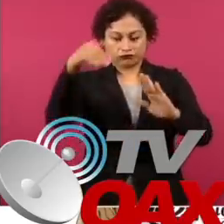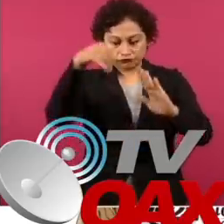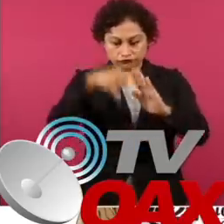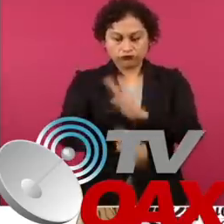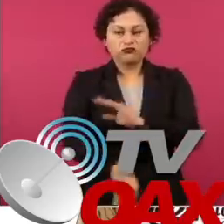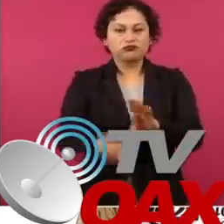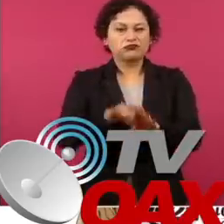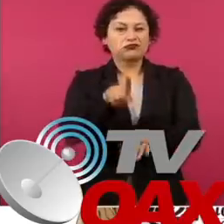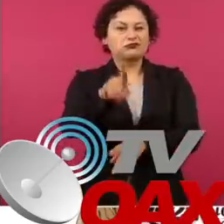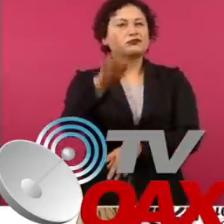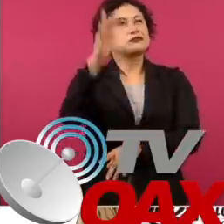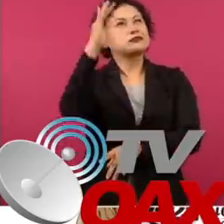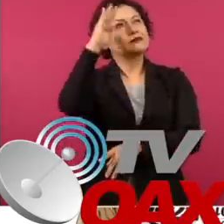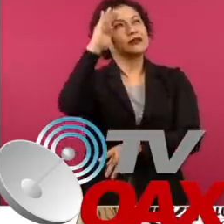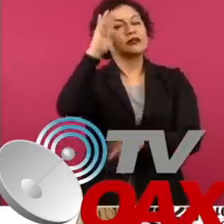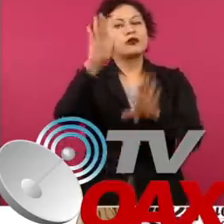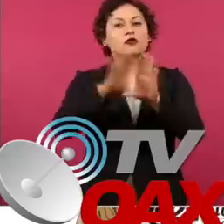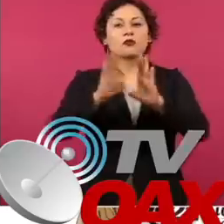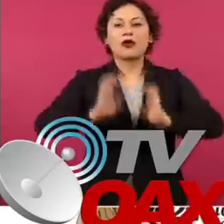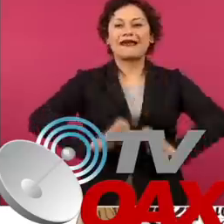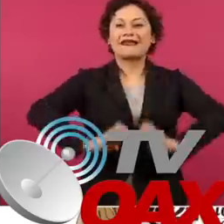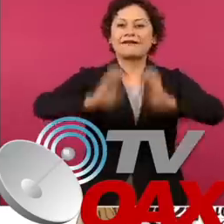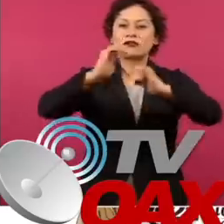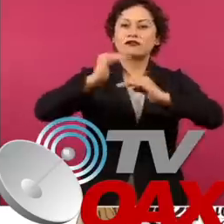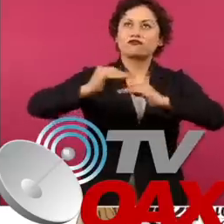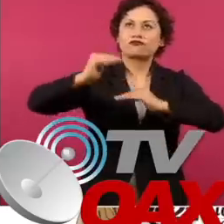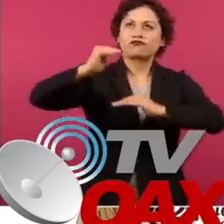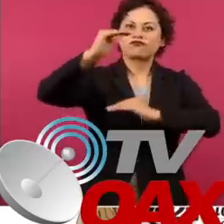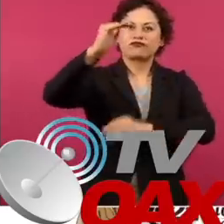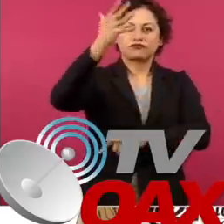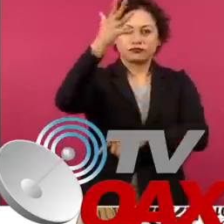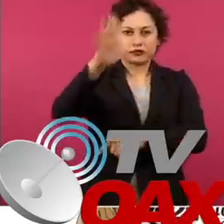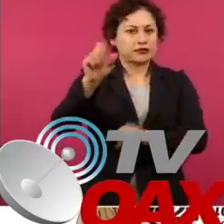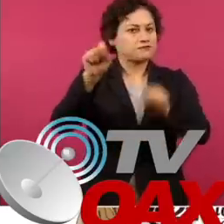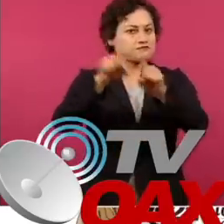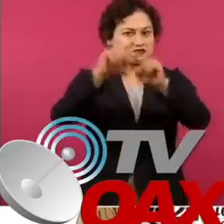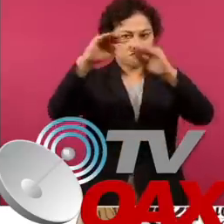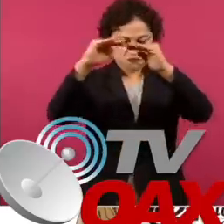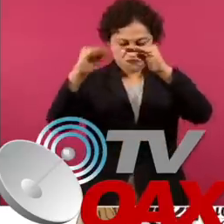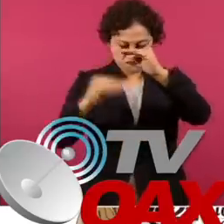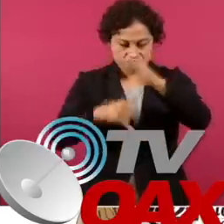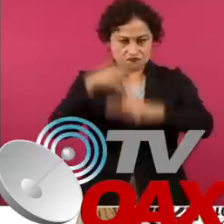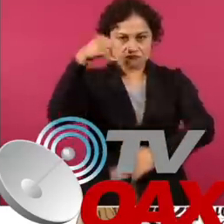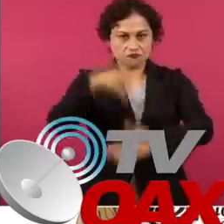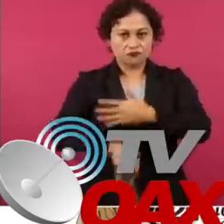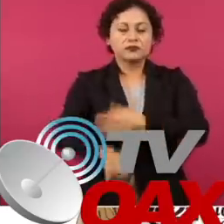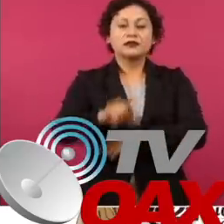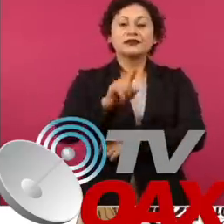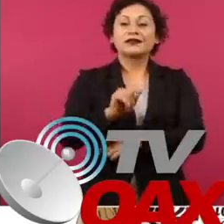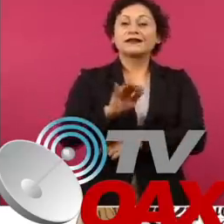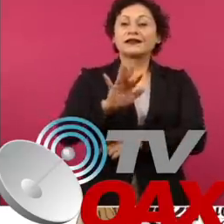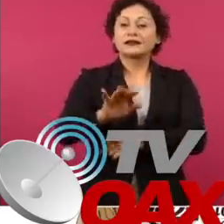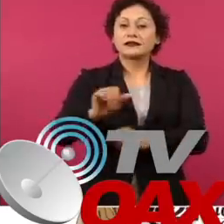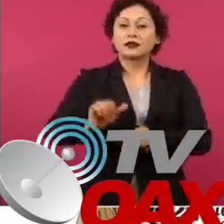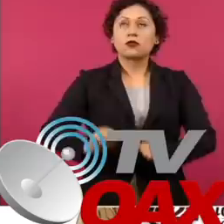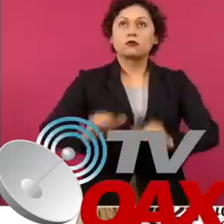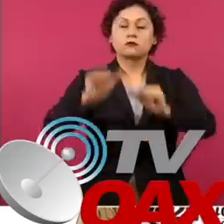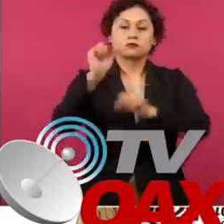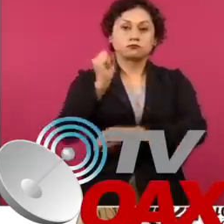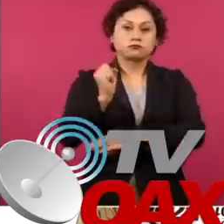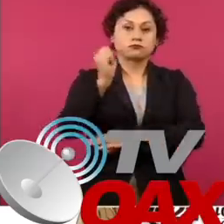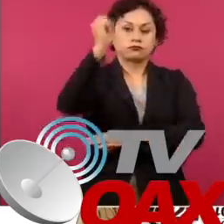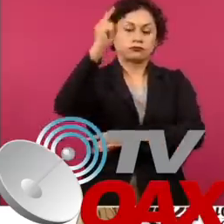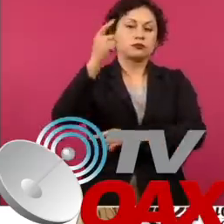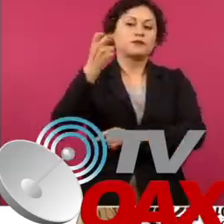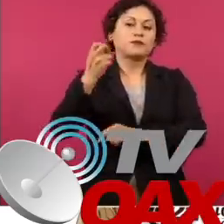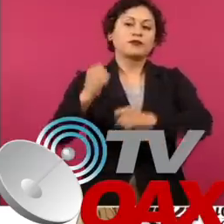hacer un edificio de 10 pisos. Contará con 2 torres principales de 65 y 75 metros de altura y requerirá 30,000 metros cúbicos